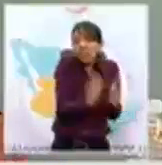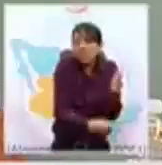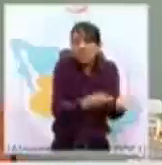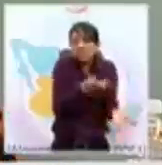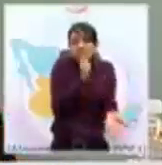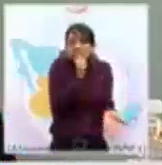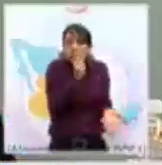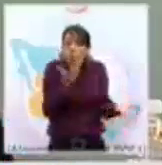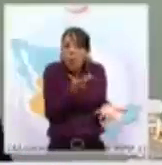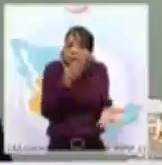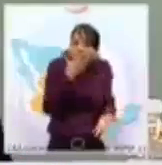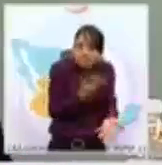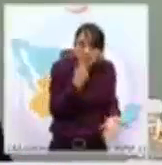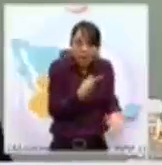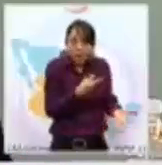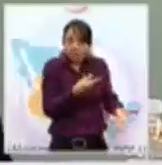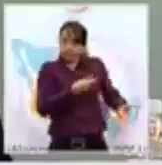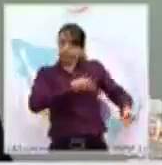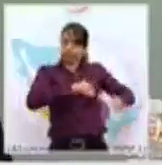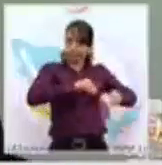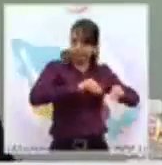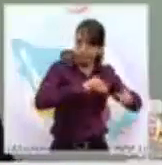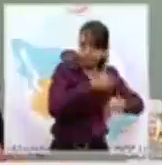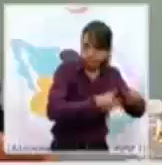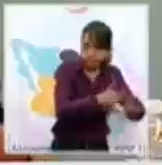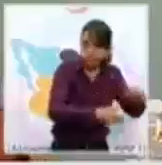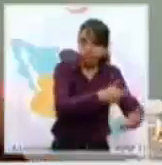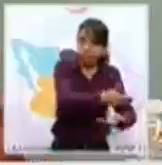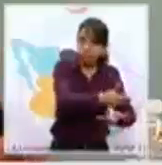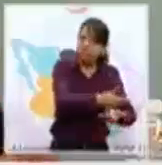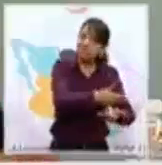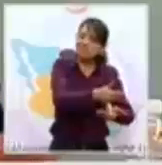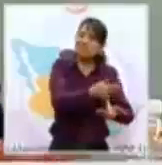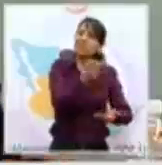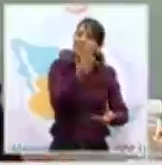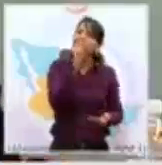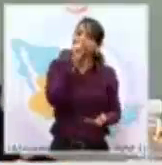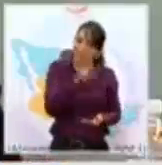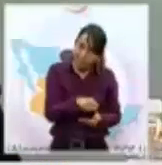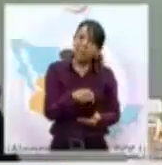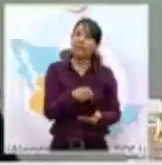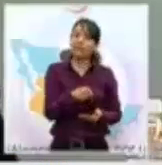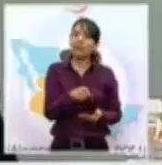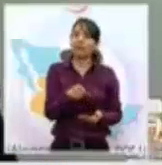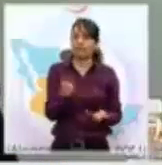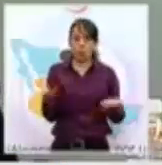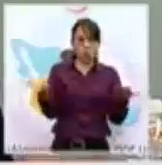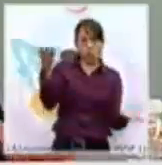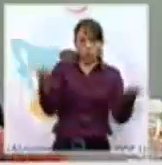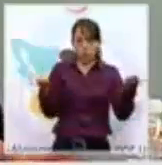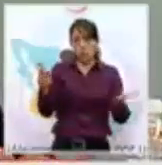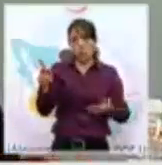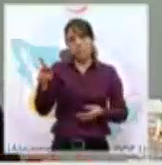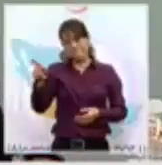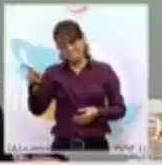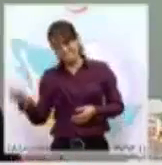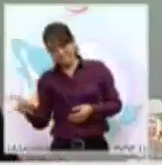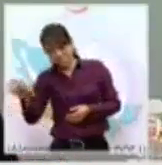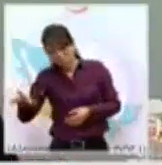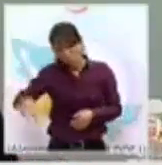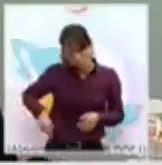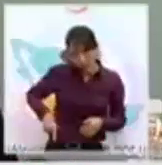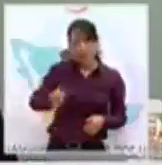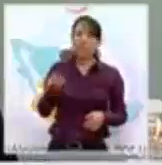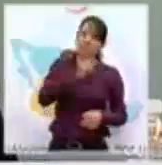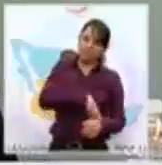datos lo que nos están revelando es que la educación, y aquí es muy importante incluir pública y privada, para lo que está